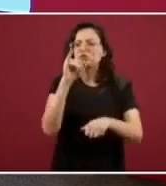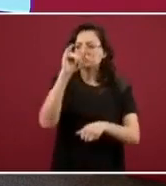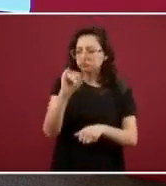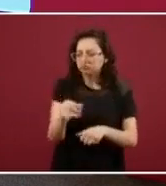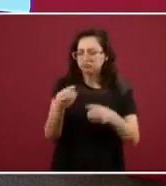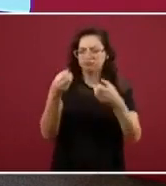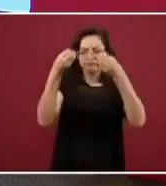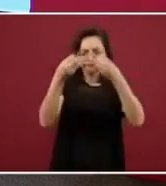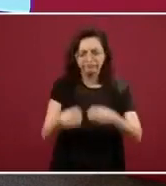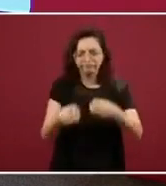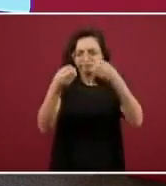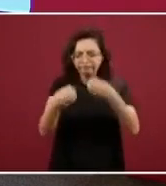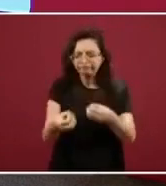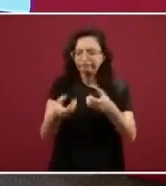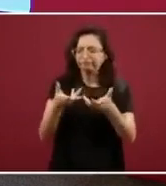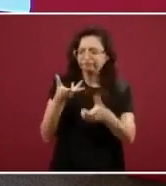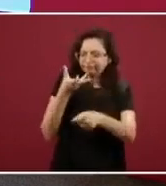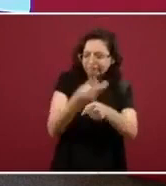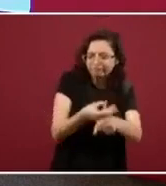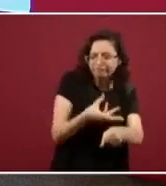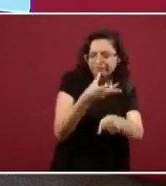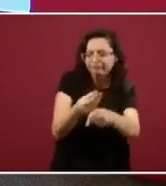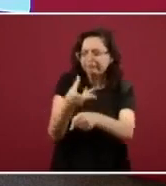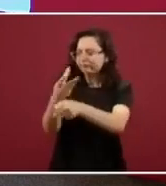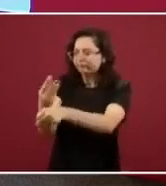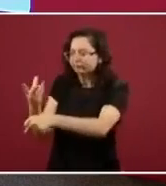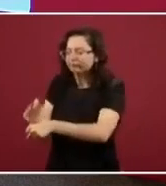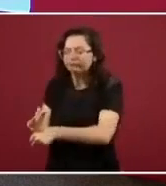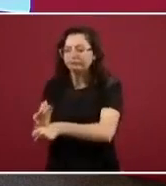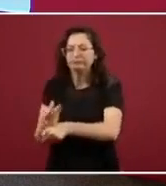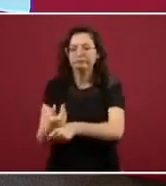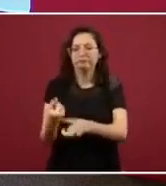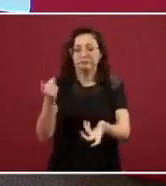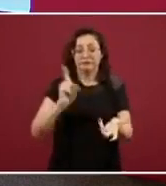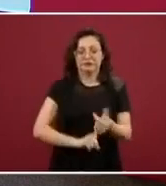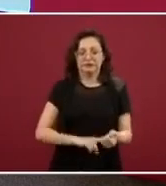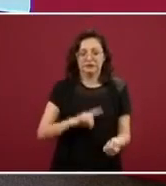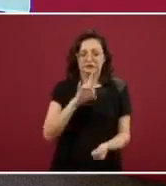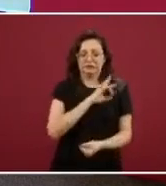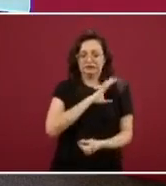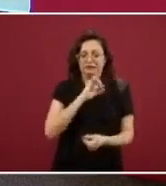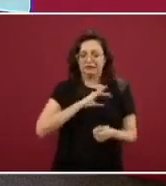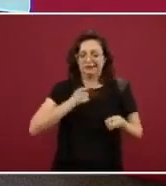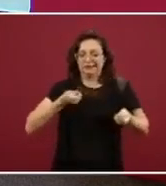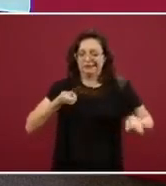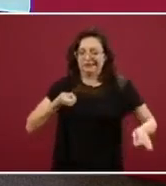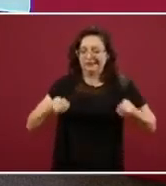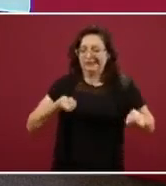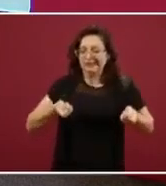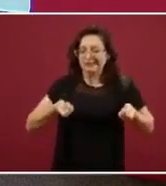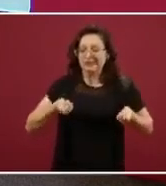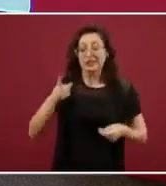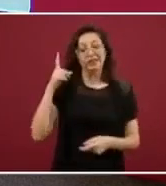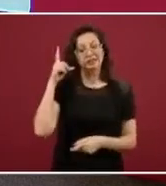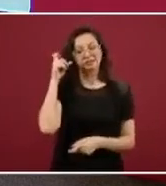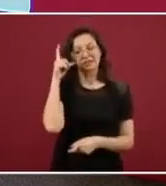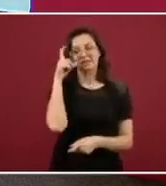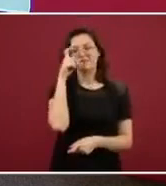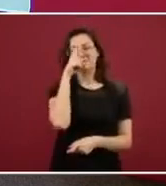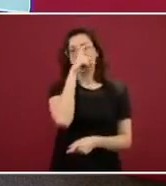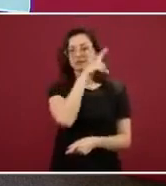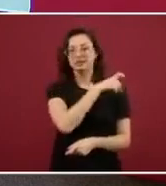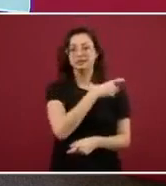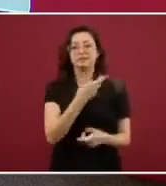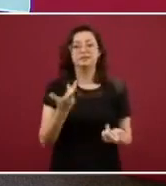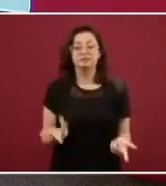la ocupación de responder ante un fenómeno que ciertamente es importante y con el que debemos